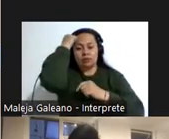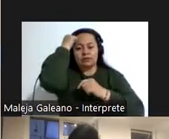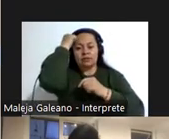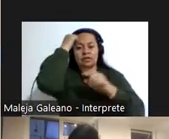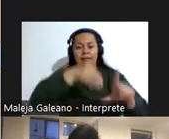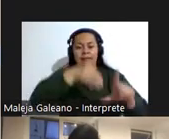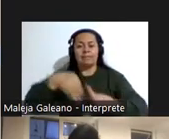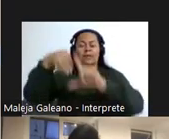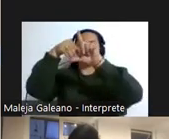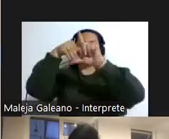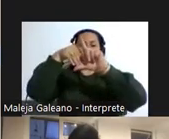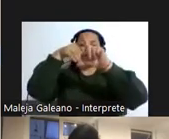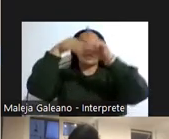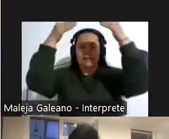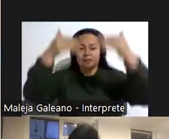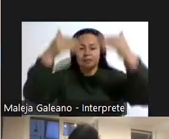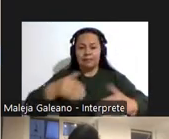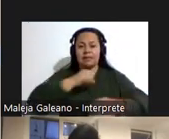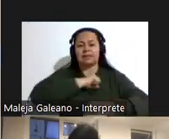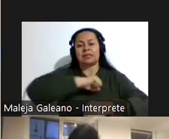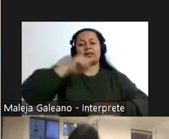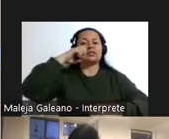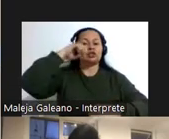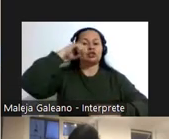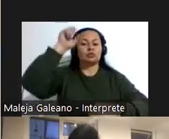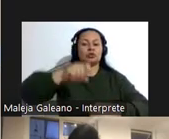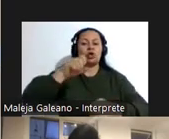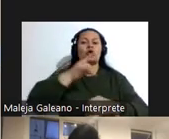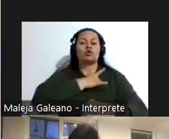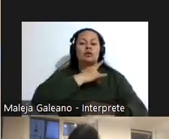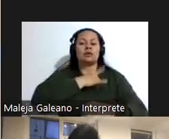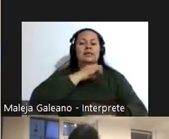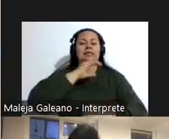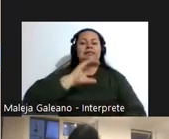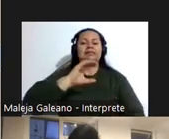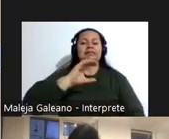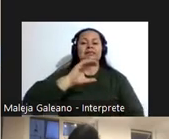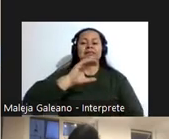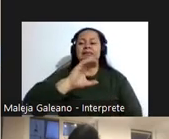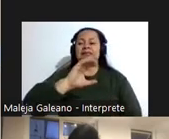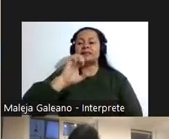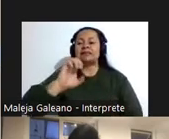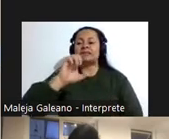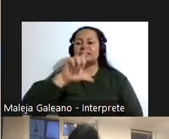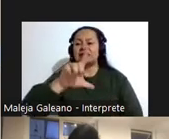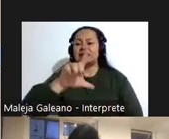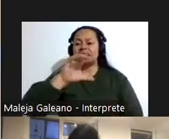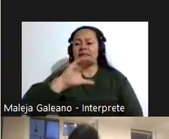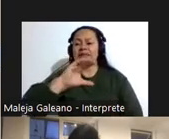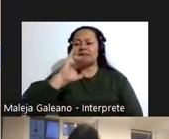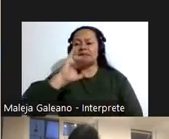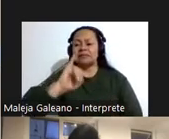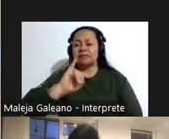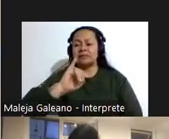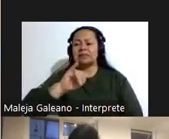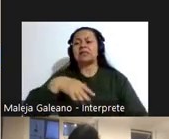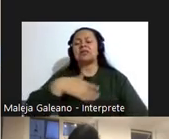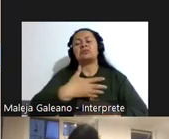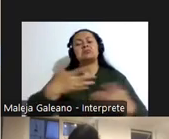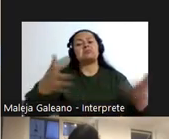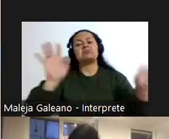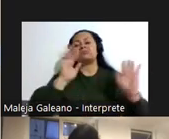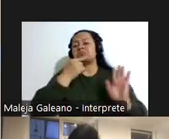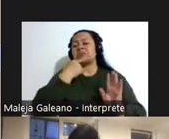Salud y Derechos Humanos de la Universidad ICESI, quien me invitó a este espacio de conversación. Y bueno, digamos que con